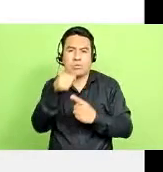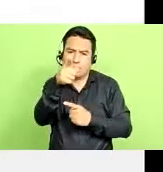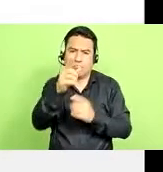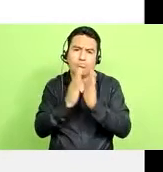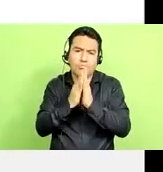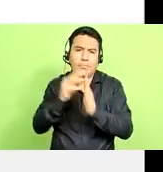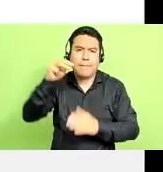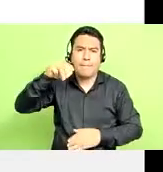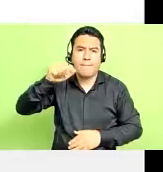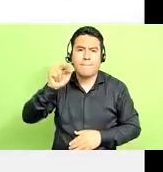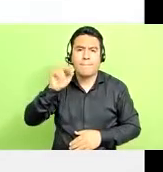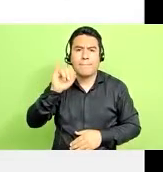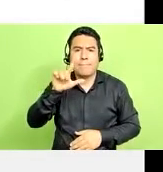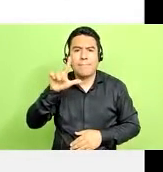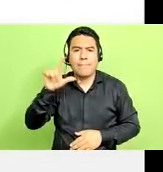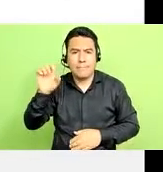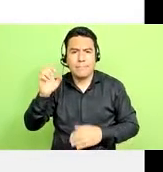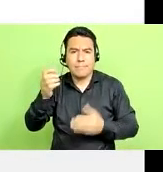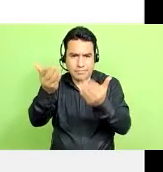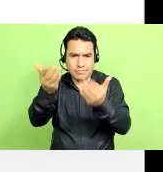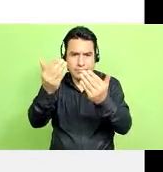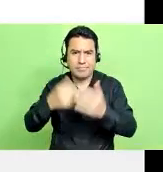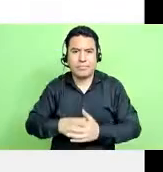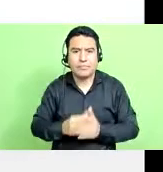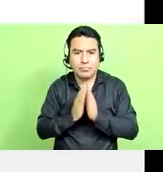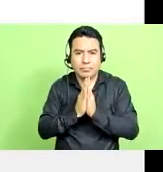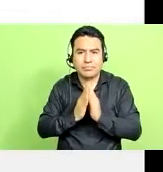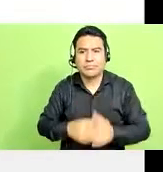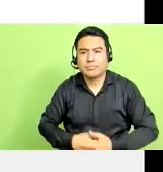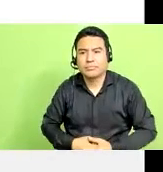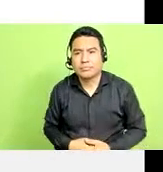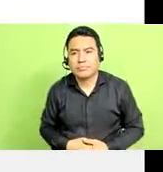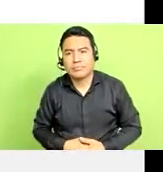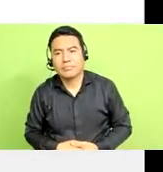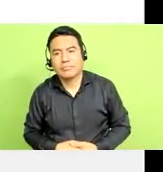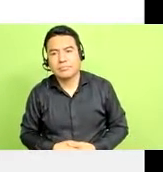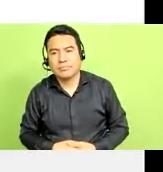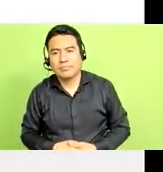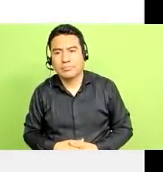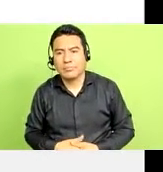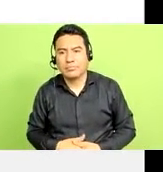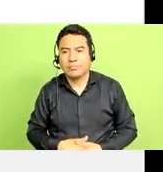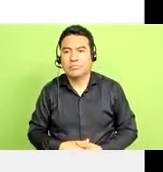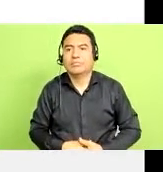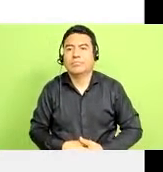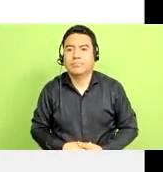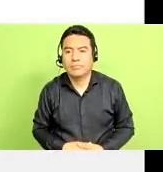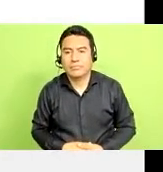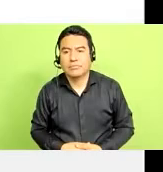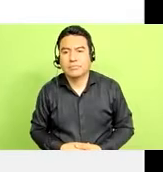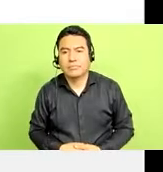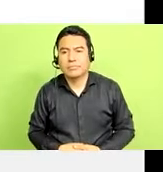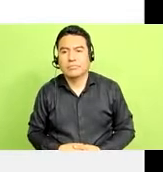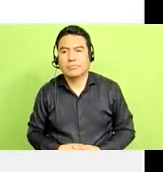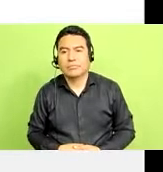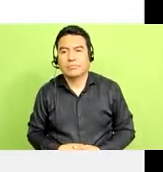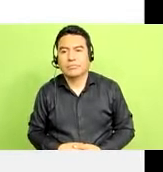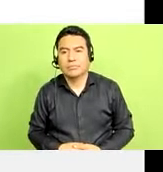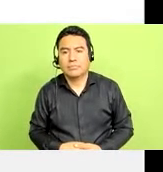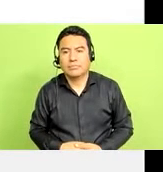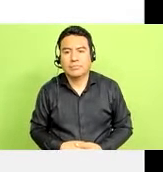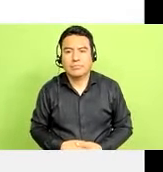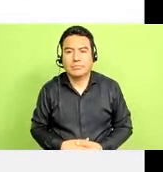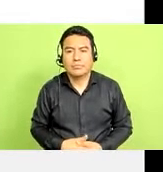si te voy a dar en el acceso por favor y y